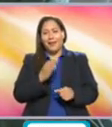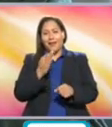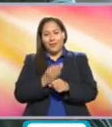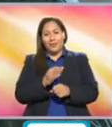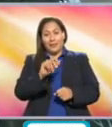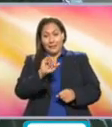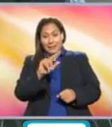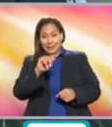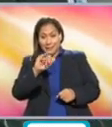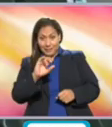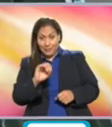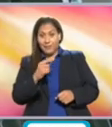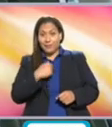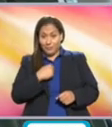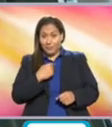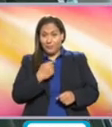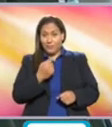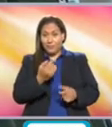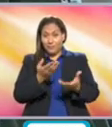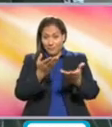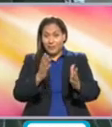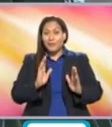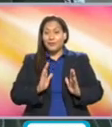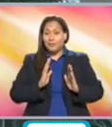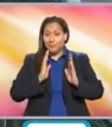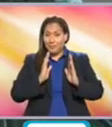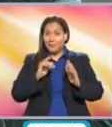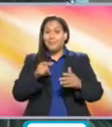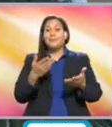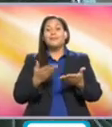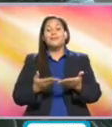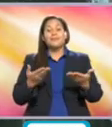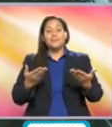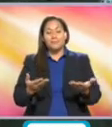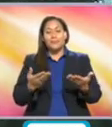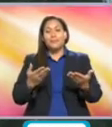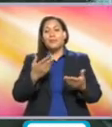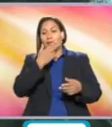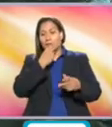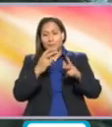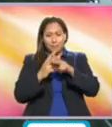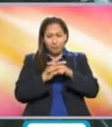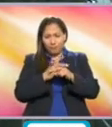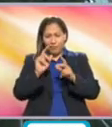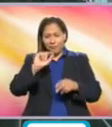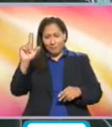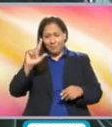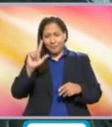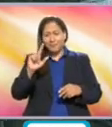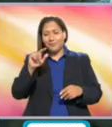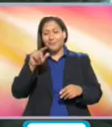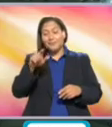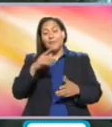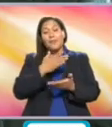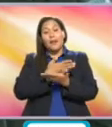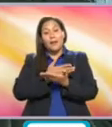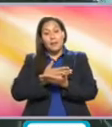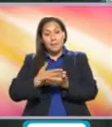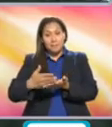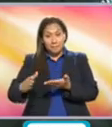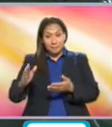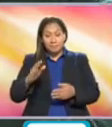tío Alberto, le doy la sorpresa y le presento a un luchador célebre que aparte de